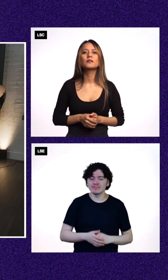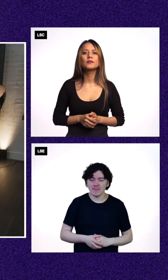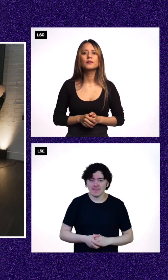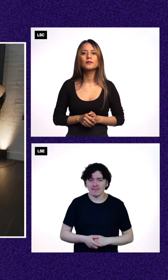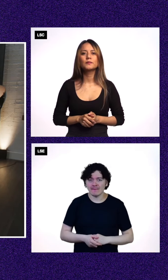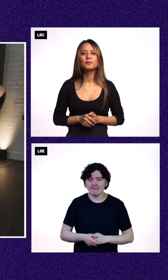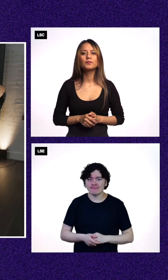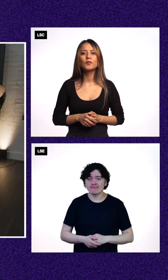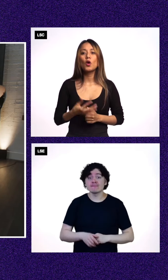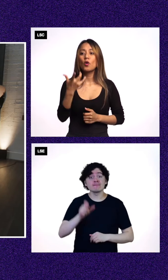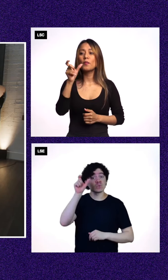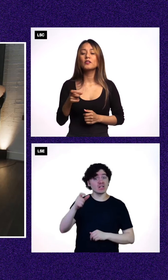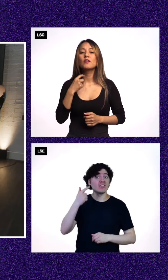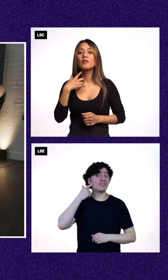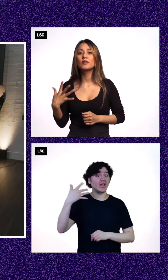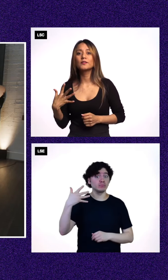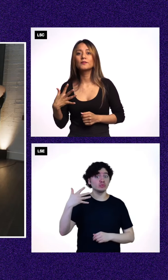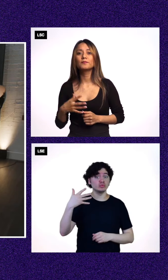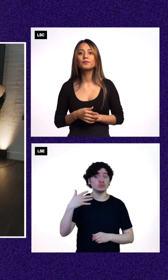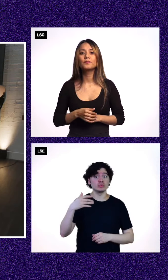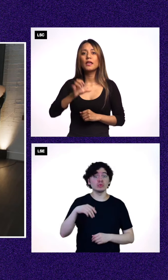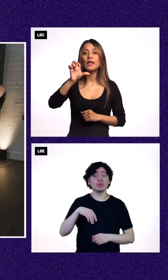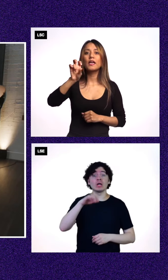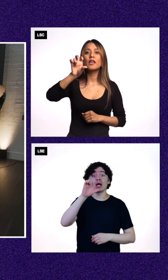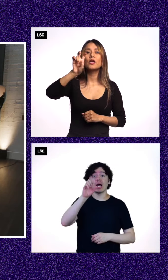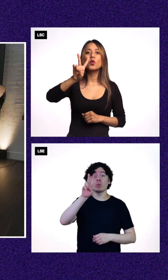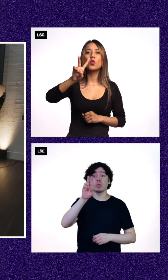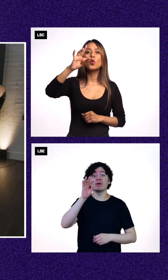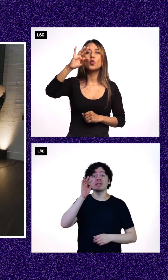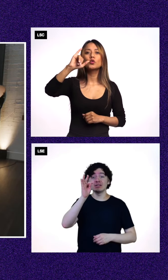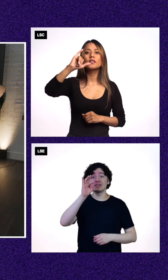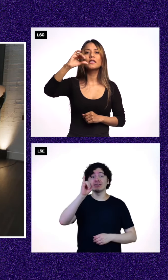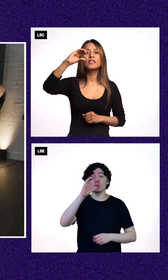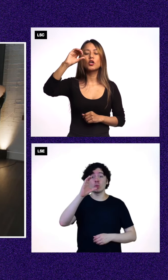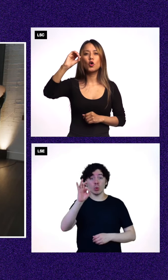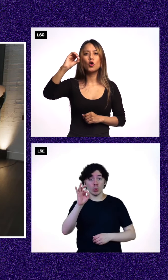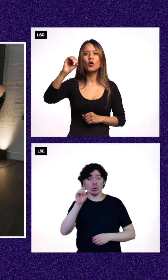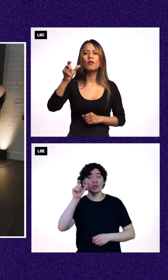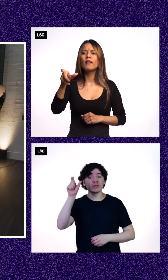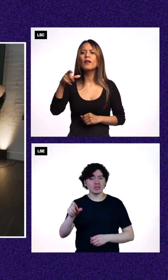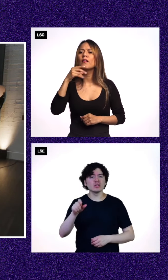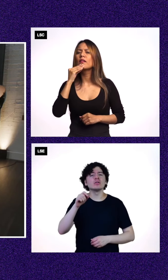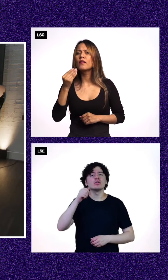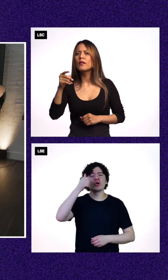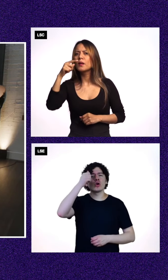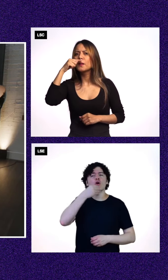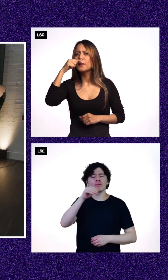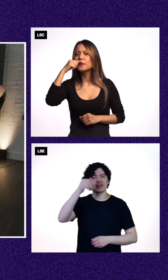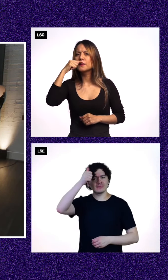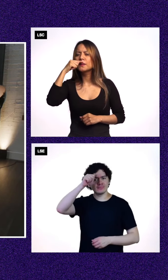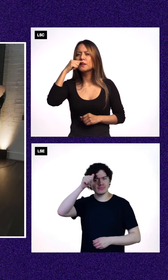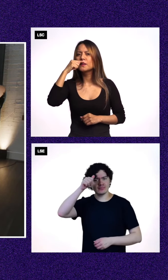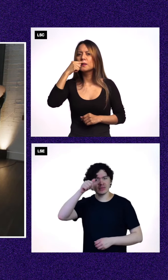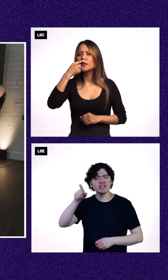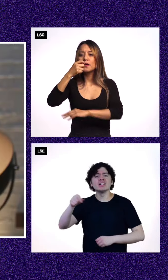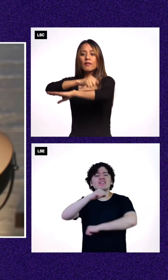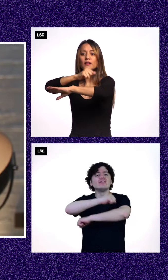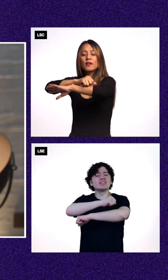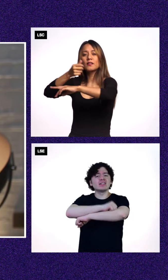personajes favoritos es Eutico. Tal vez no sepáis quién es Eutico. Él es el chico que se sentó en una